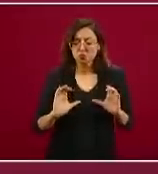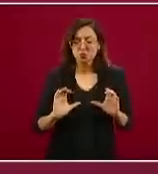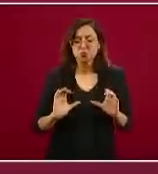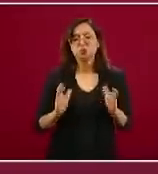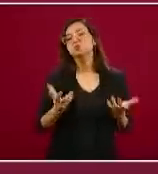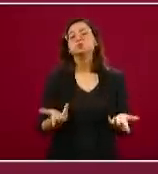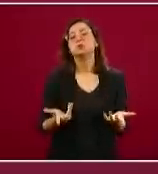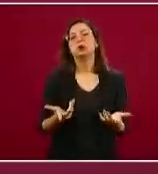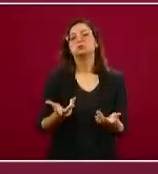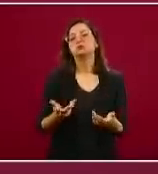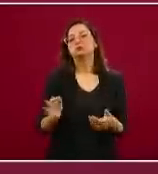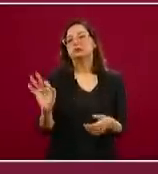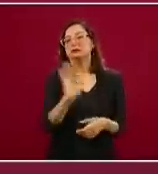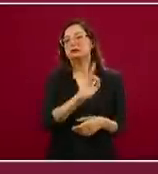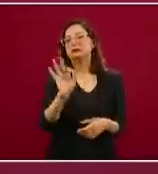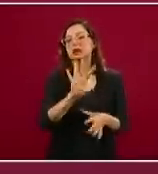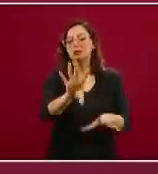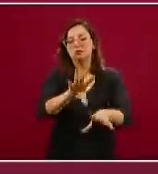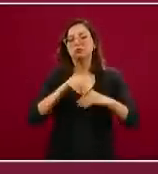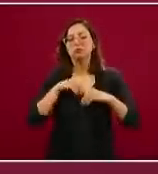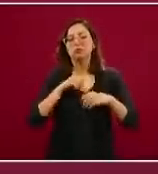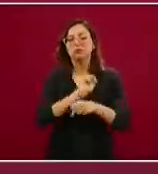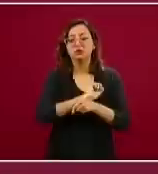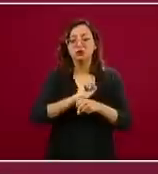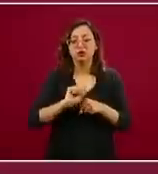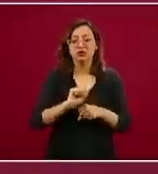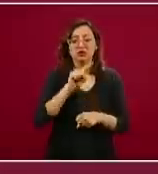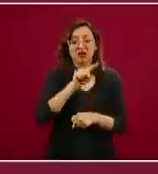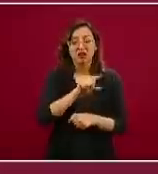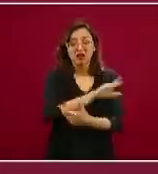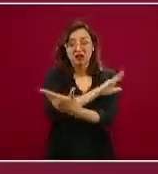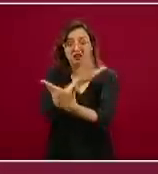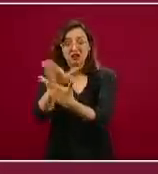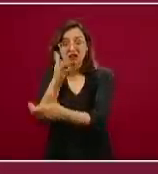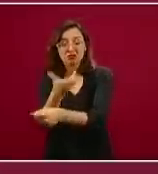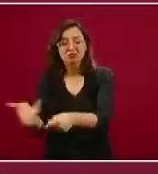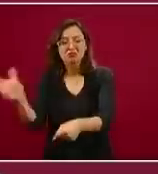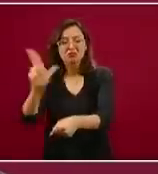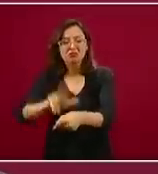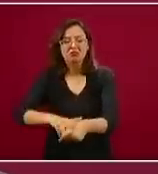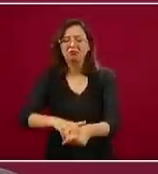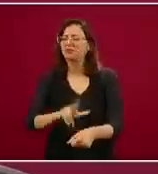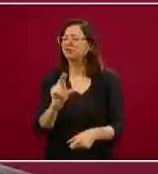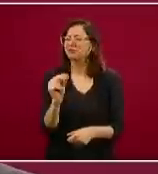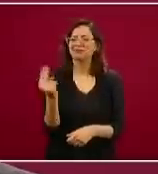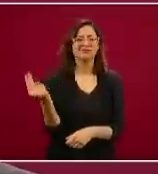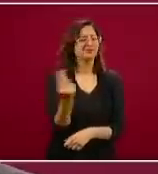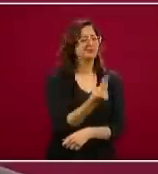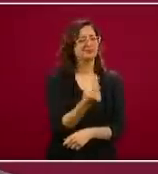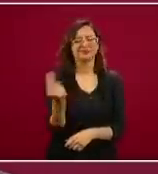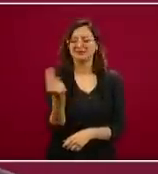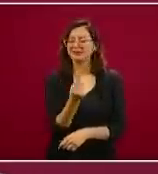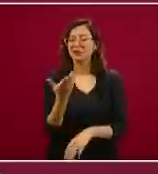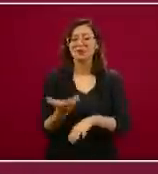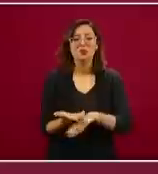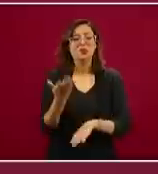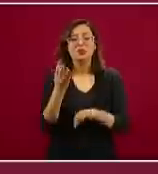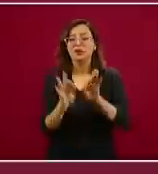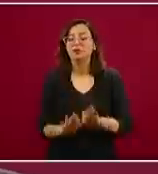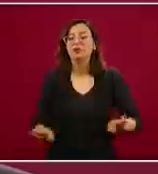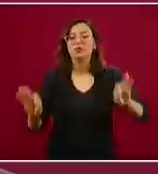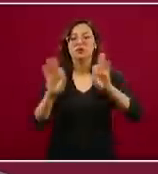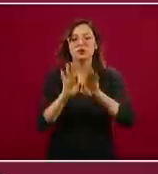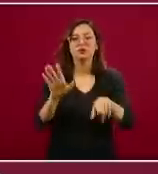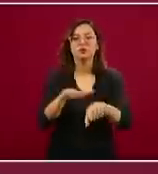es indispensable que asistan a atención médica. ¿Esto por qué es importante? Porque en la medida en que